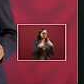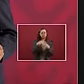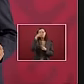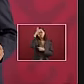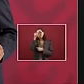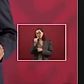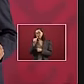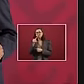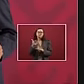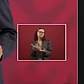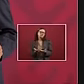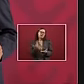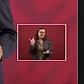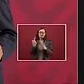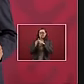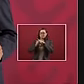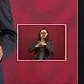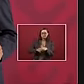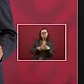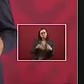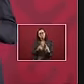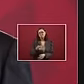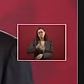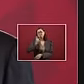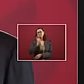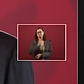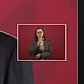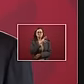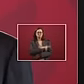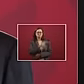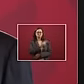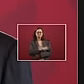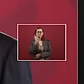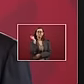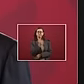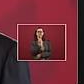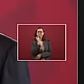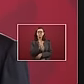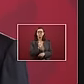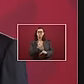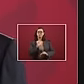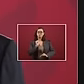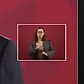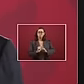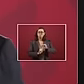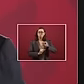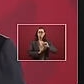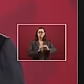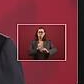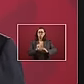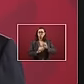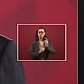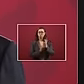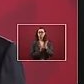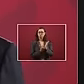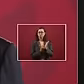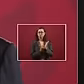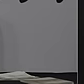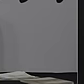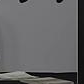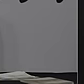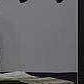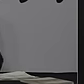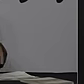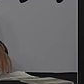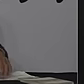el multimillonario Carlos Slim con el presidente López Obrador y cómo esto ha redundado en protección y miles